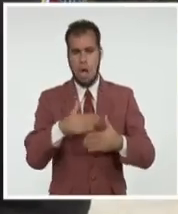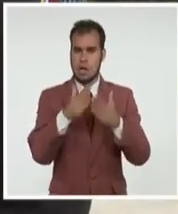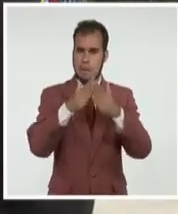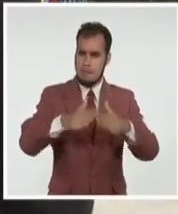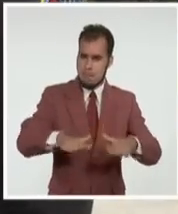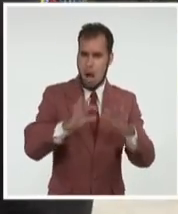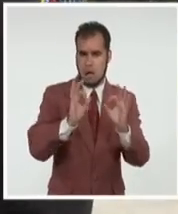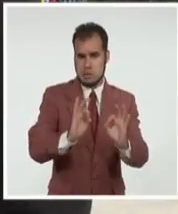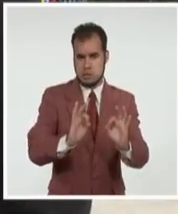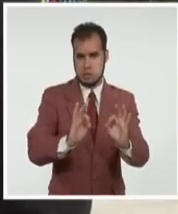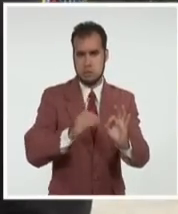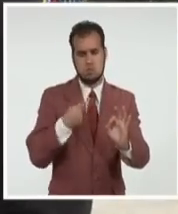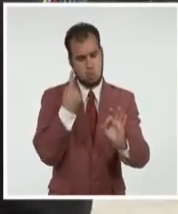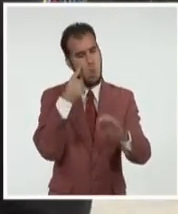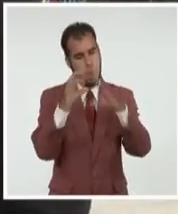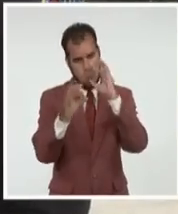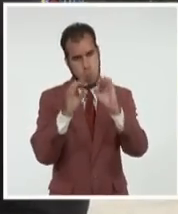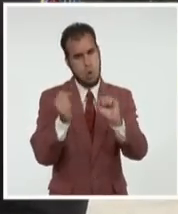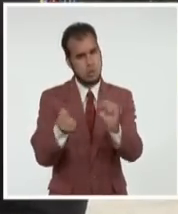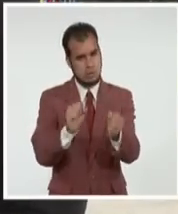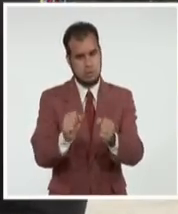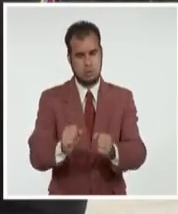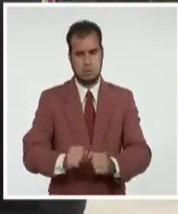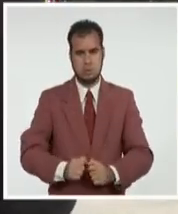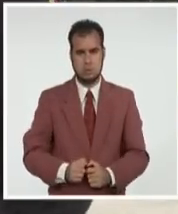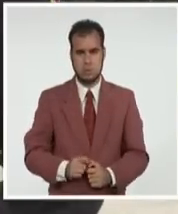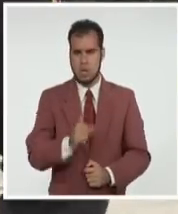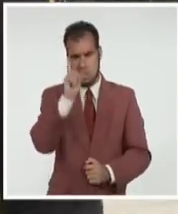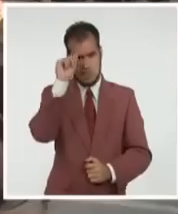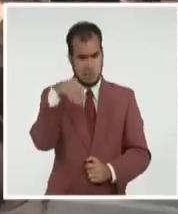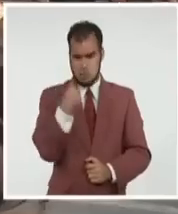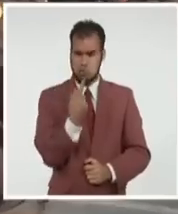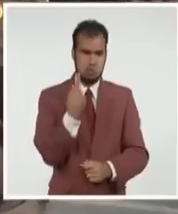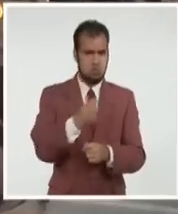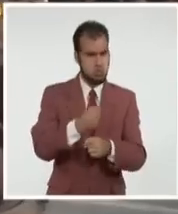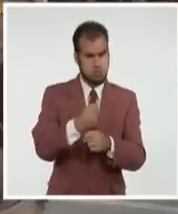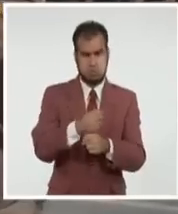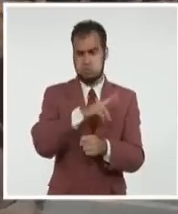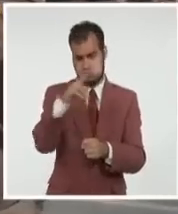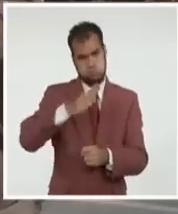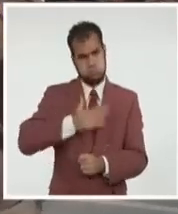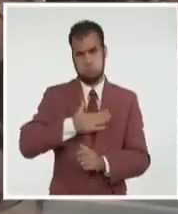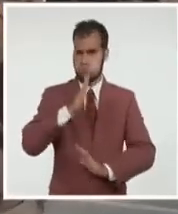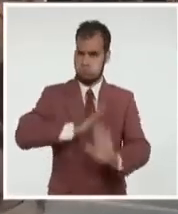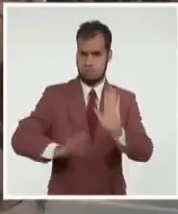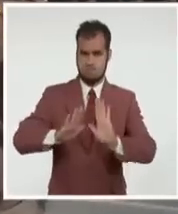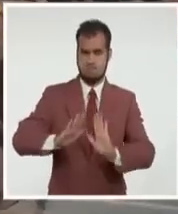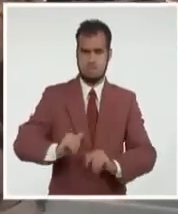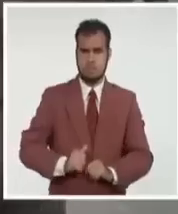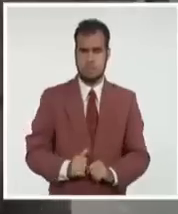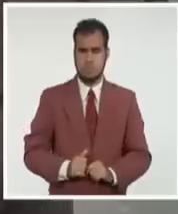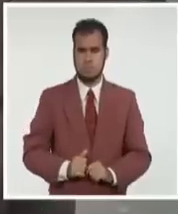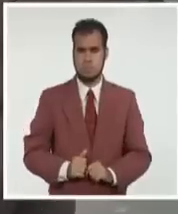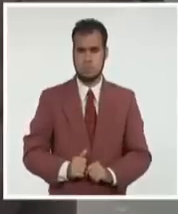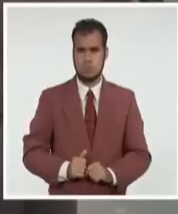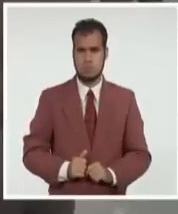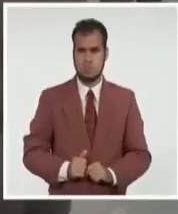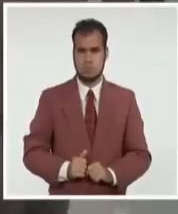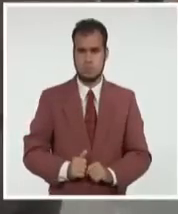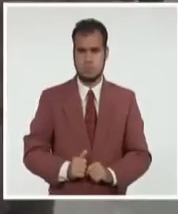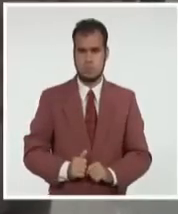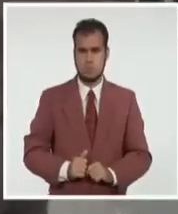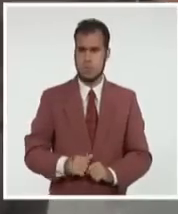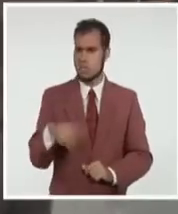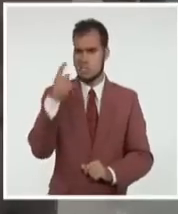y estén conscientes de la labor que estamos cumpliendo, una labor revolucionaria. Allí donde intentaron socavar los pilares de un